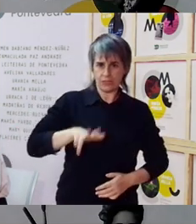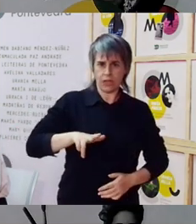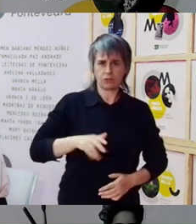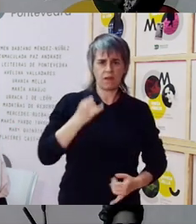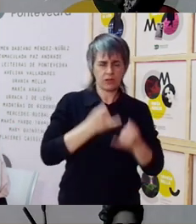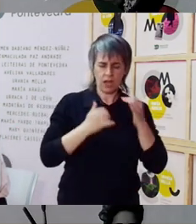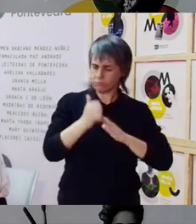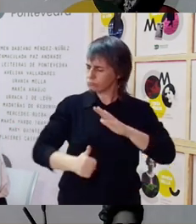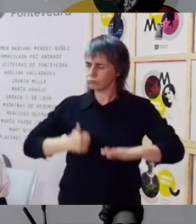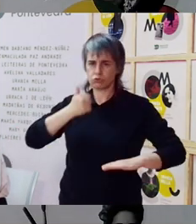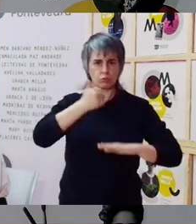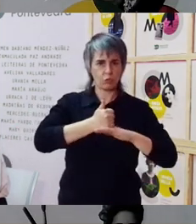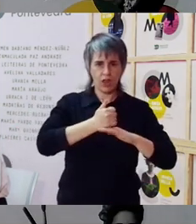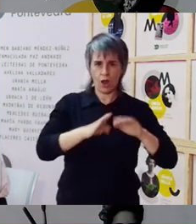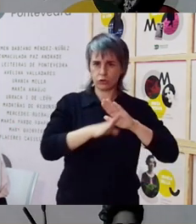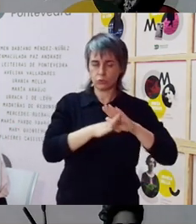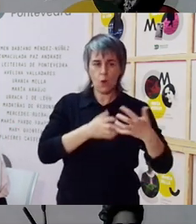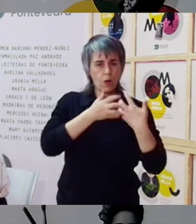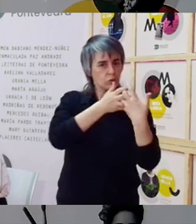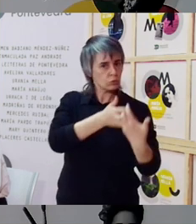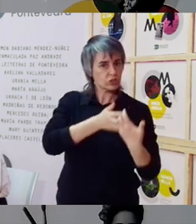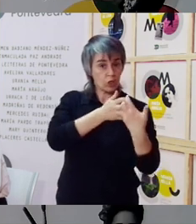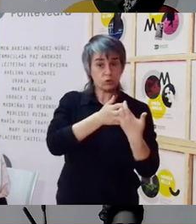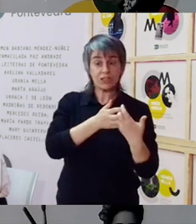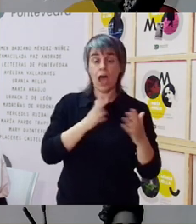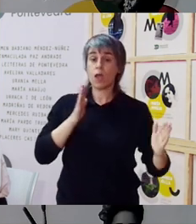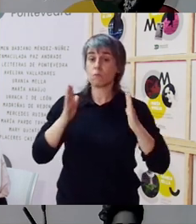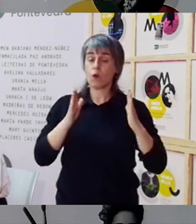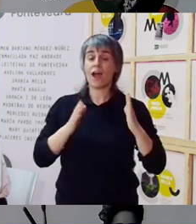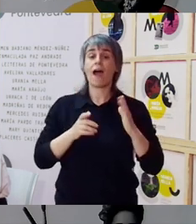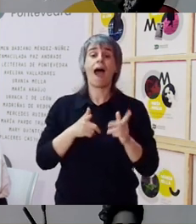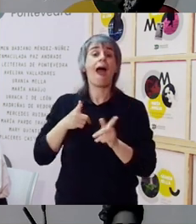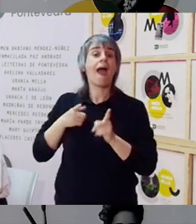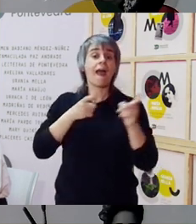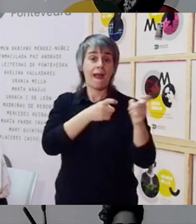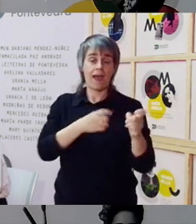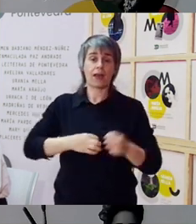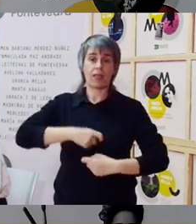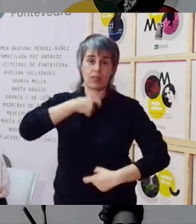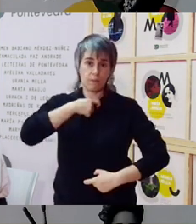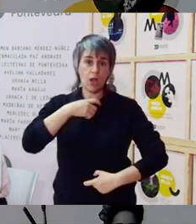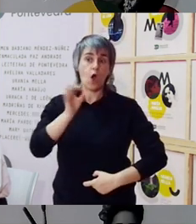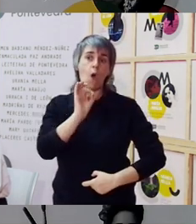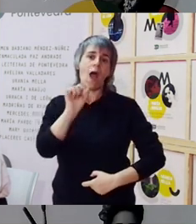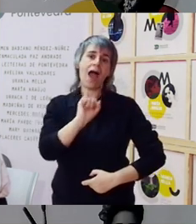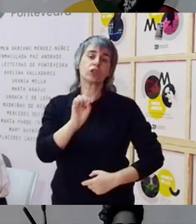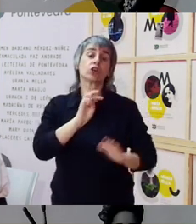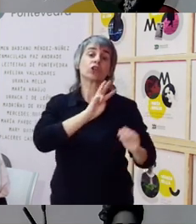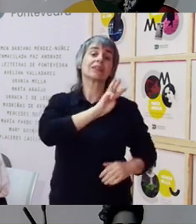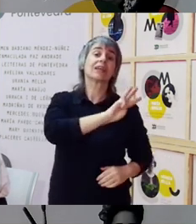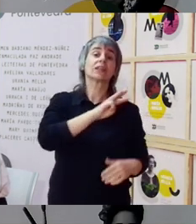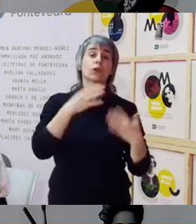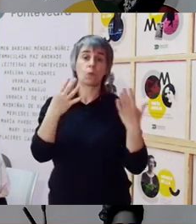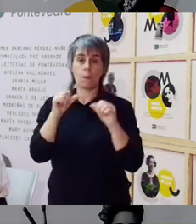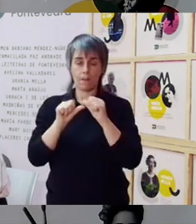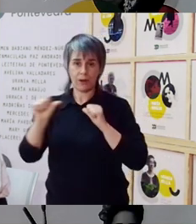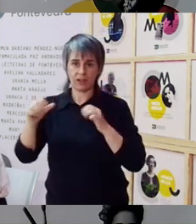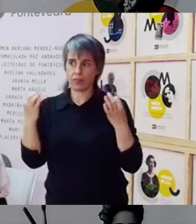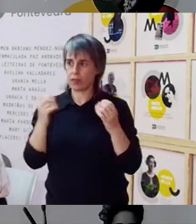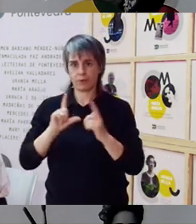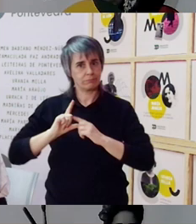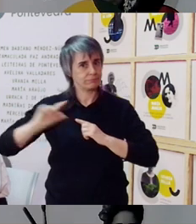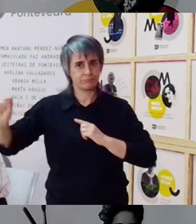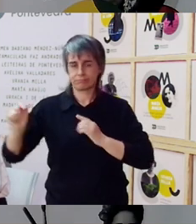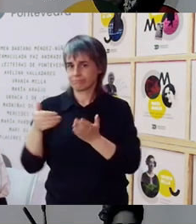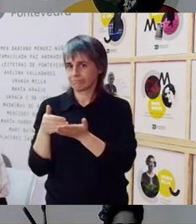e de loitar tanto aquí durante a Guerra Civil como a partir do 39, cando tivo que fuxir xa traspasar por campos